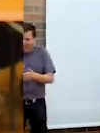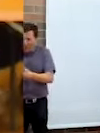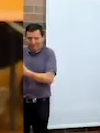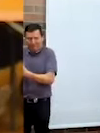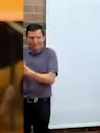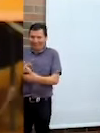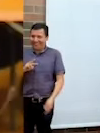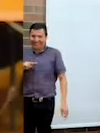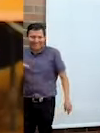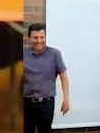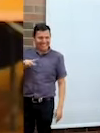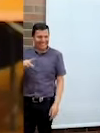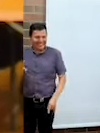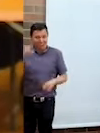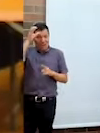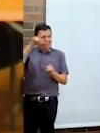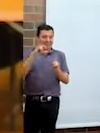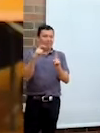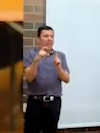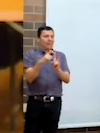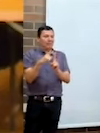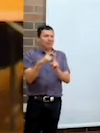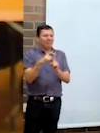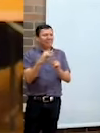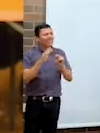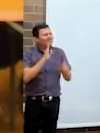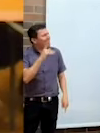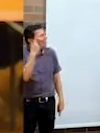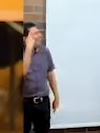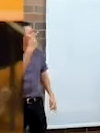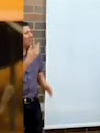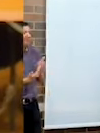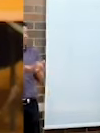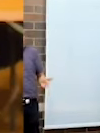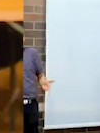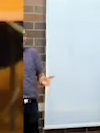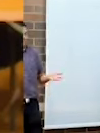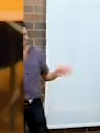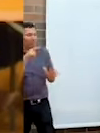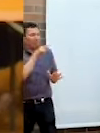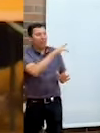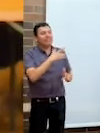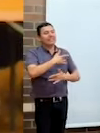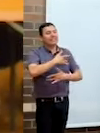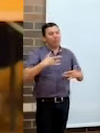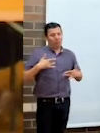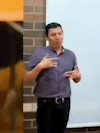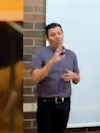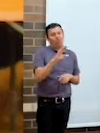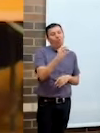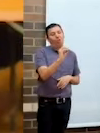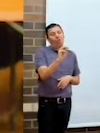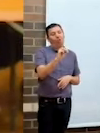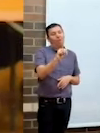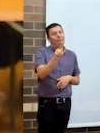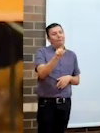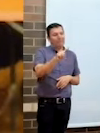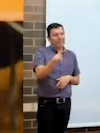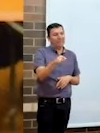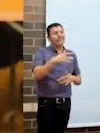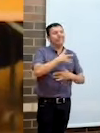contrario, una persona externa a la discapacidad va a dar esa etiqueta de esa persona no puede. ¿Por qué? Por esos conocimientos